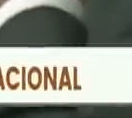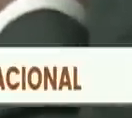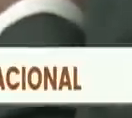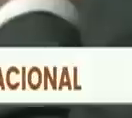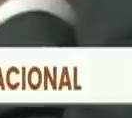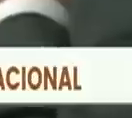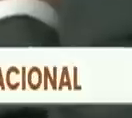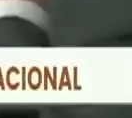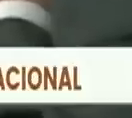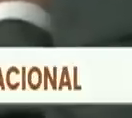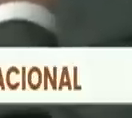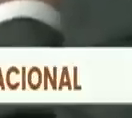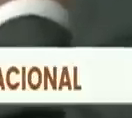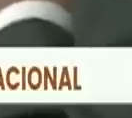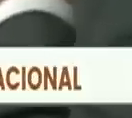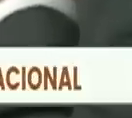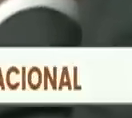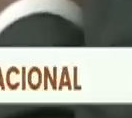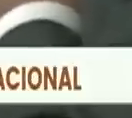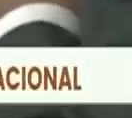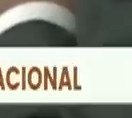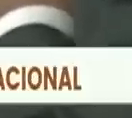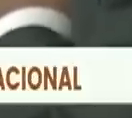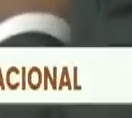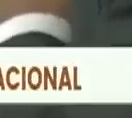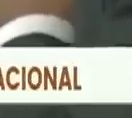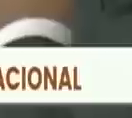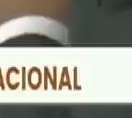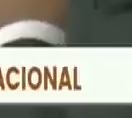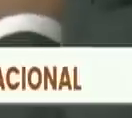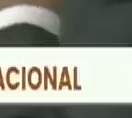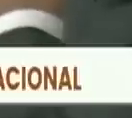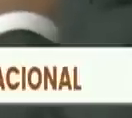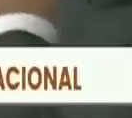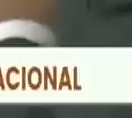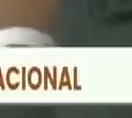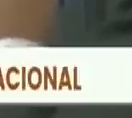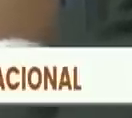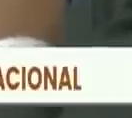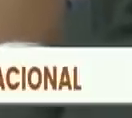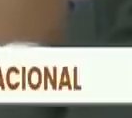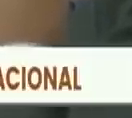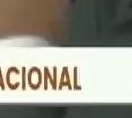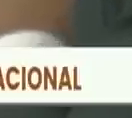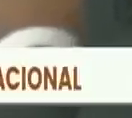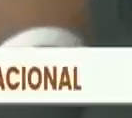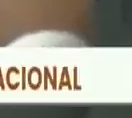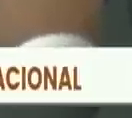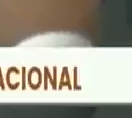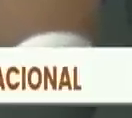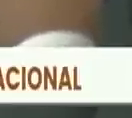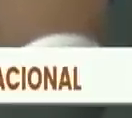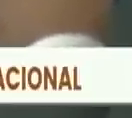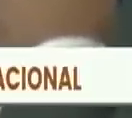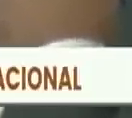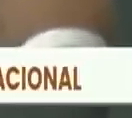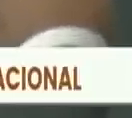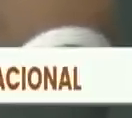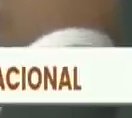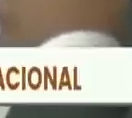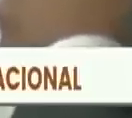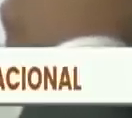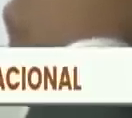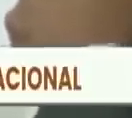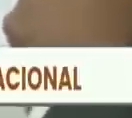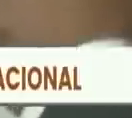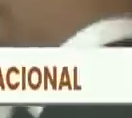Positiva para los venezolanos la reunión de hoy del presidente Trump con presidentes latinoamericanos. Mi reconocimiento a Julio Borges y a Carlos Vecchio por su trabajo